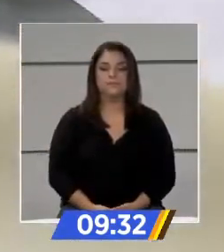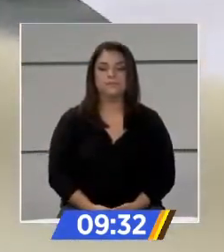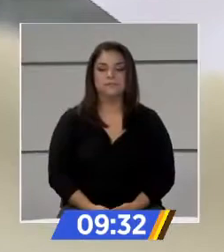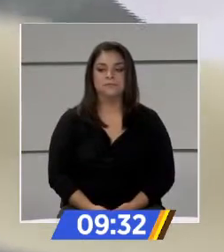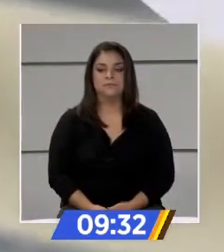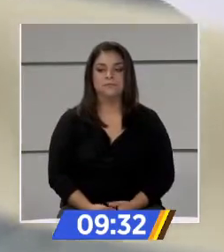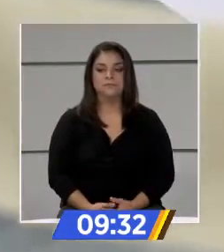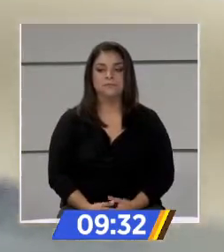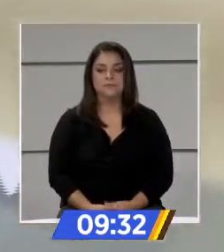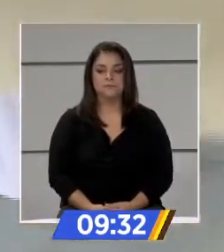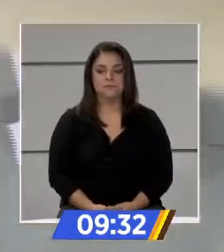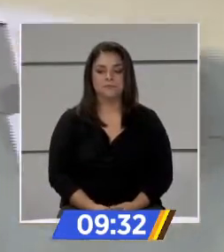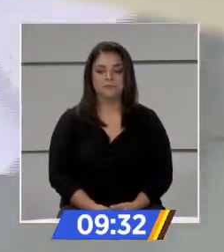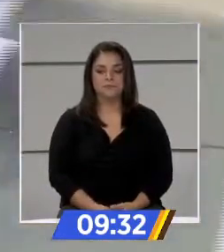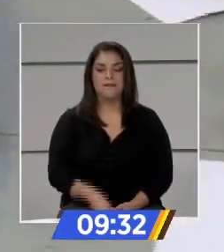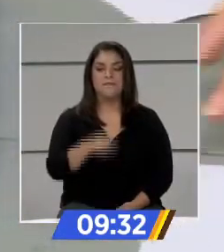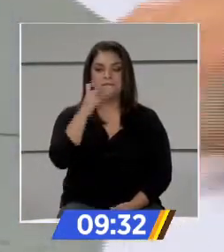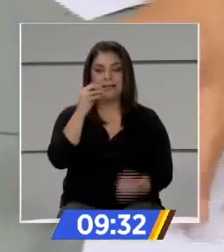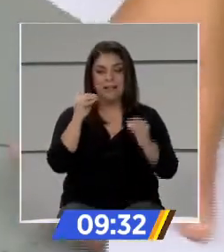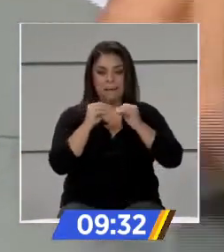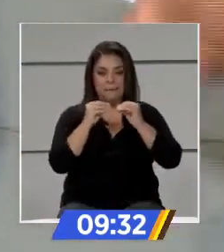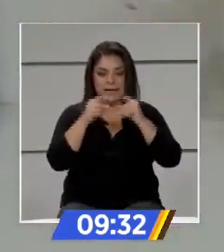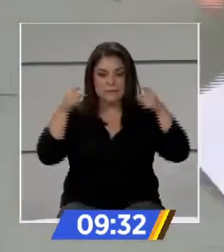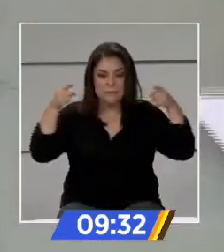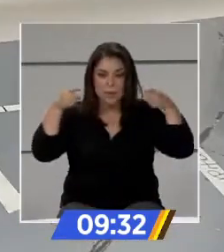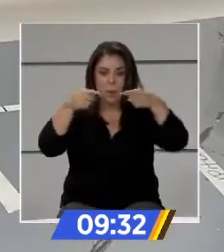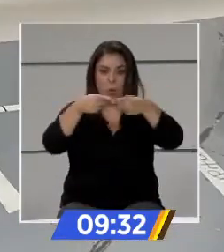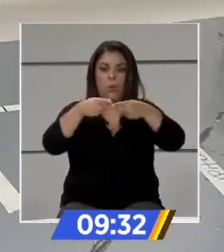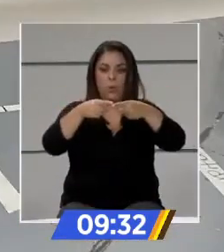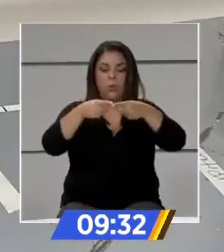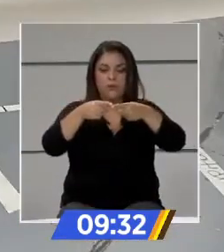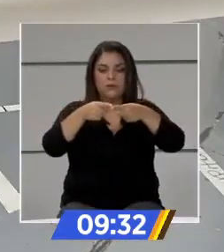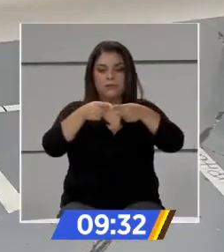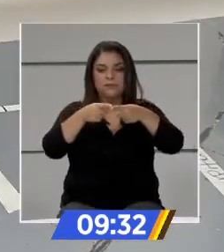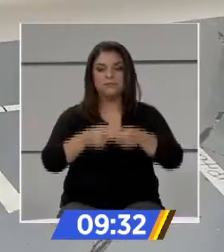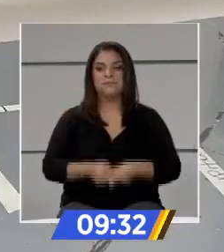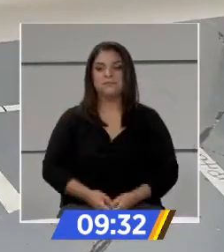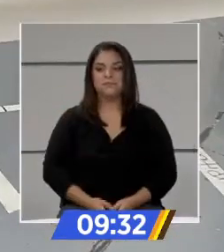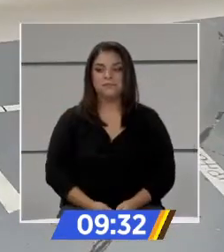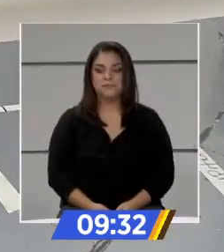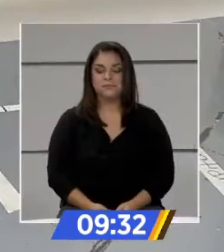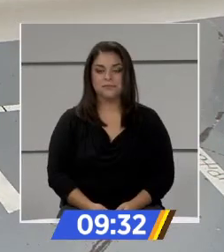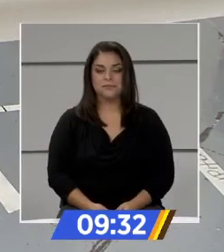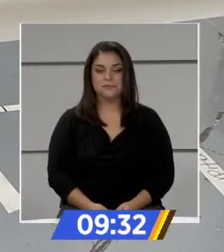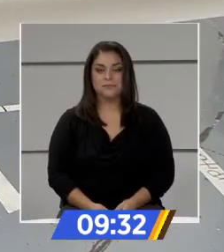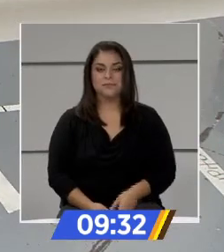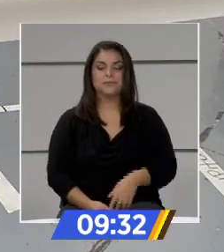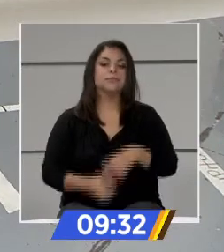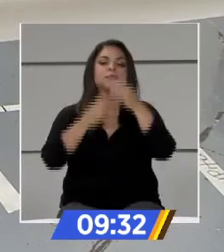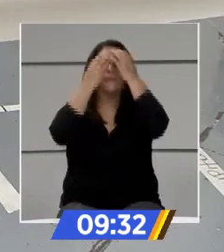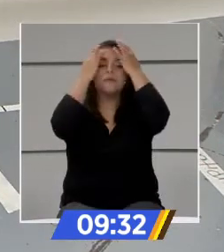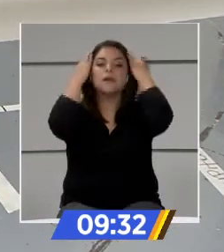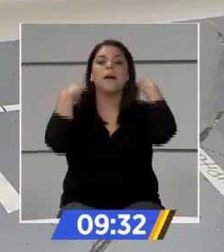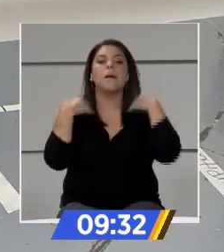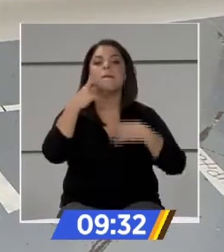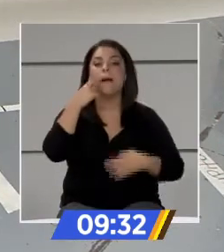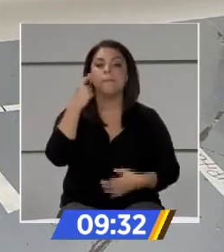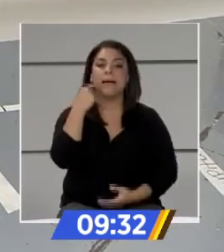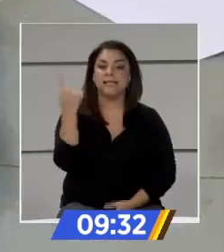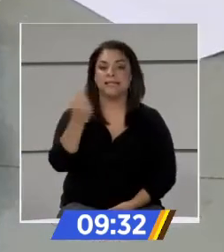tan picudos. Voy a hacerlo más picudo. Ok. Como con una punza ahí. Los papás siempre nos enseñan a hacer